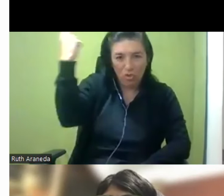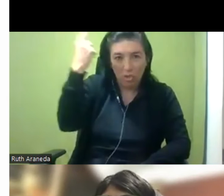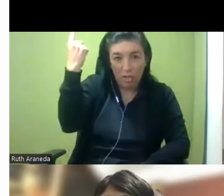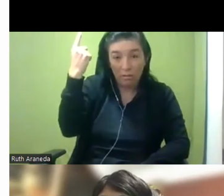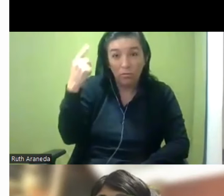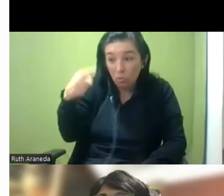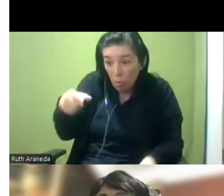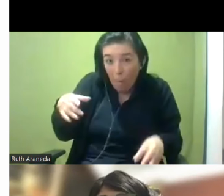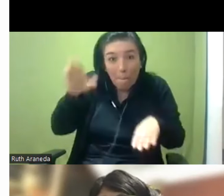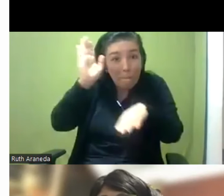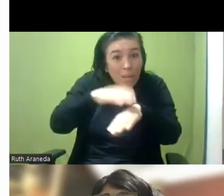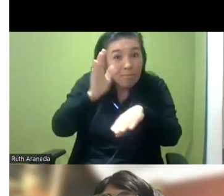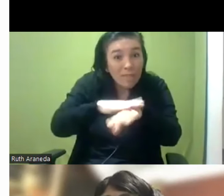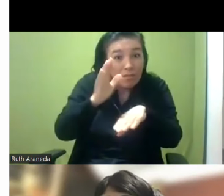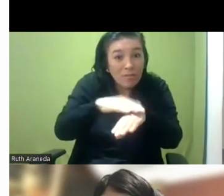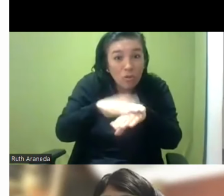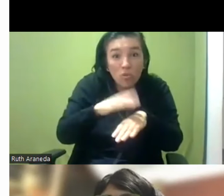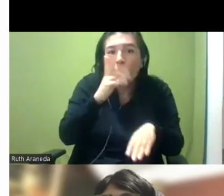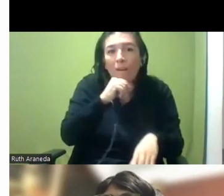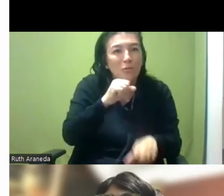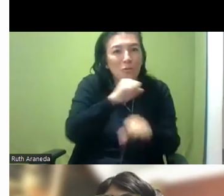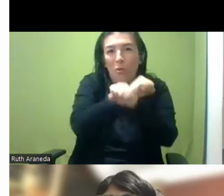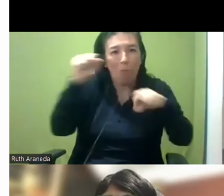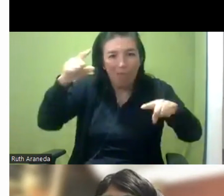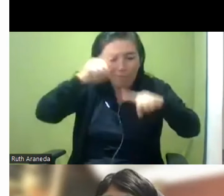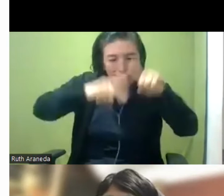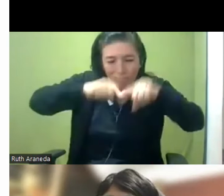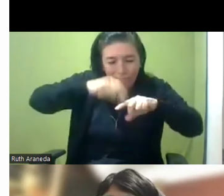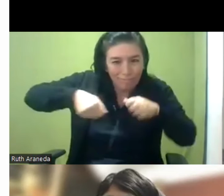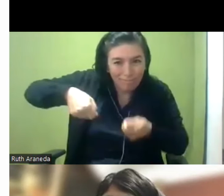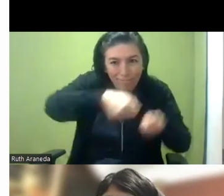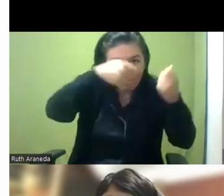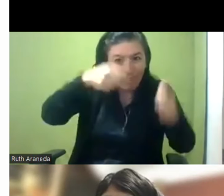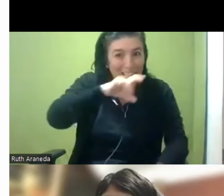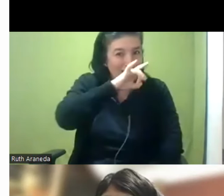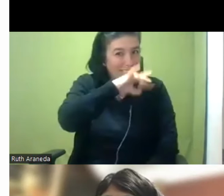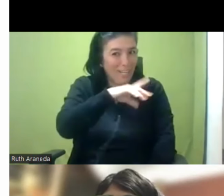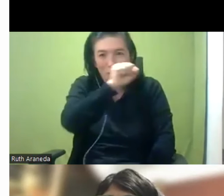permiso, nadie puede iniciar una excavación en territorio nacional.